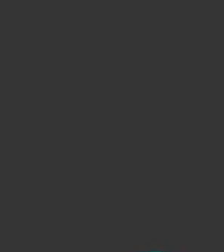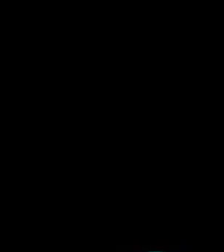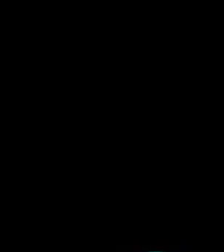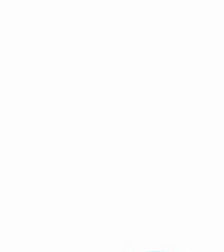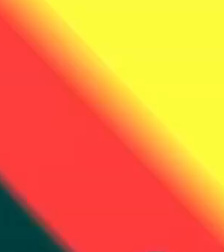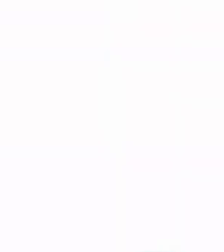¡Gracias!